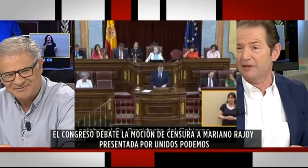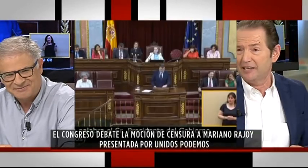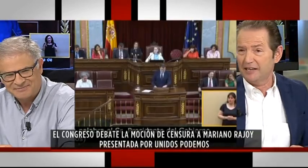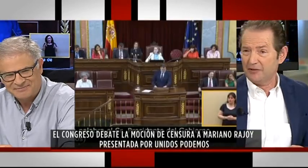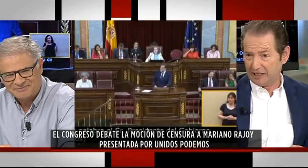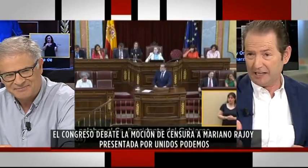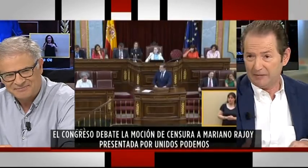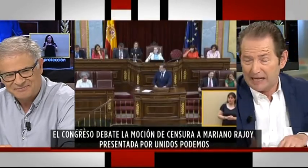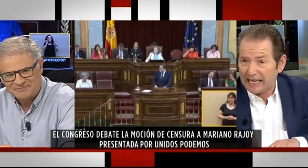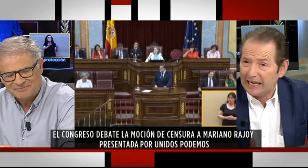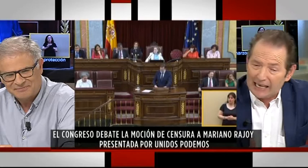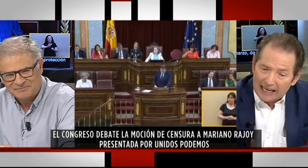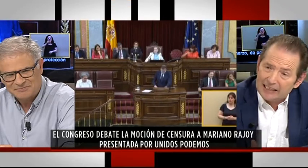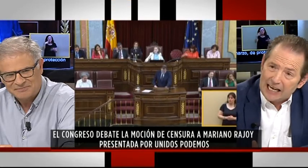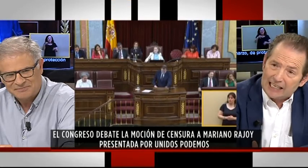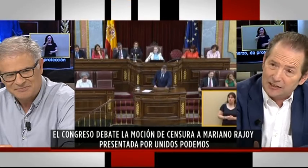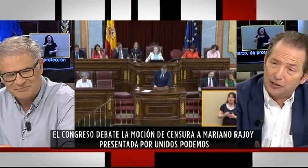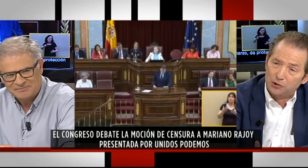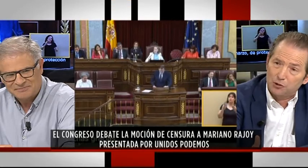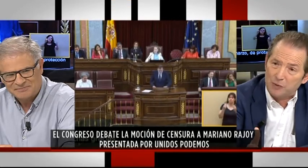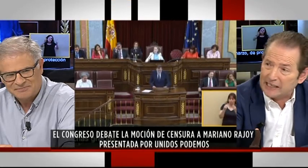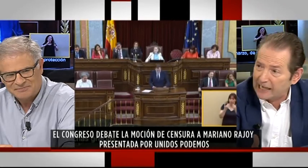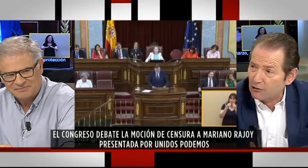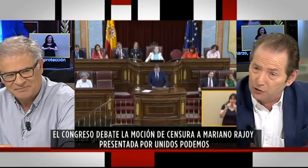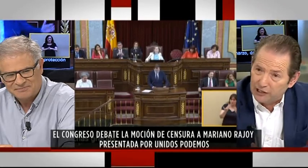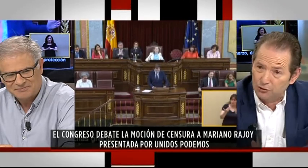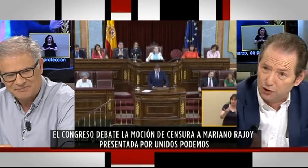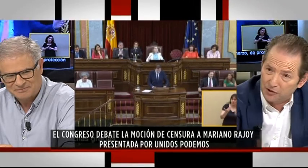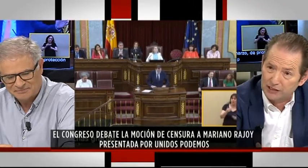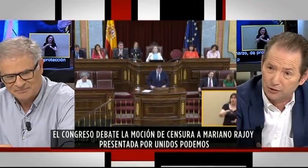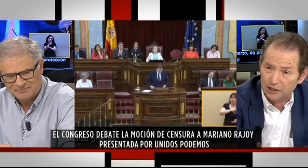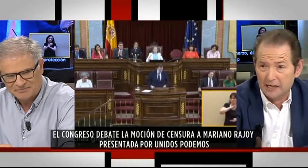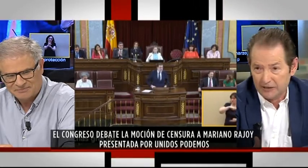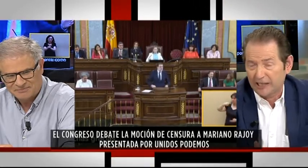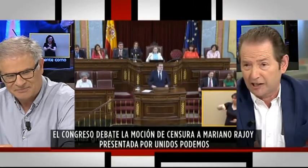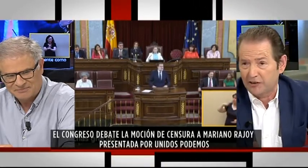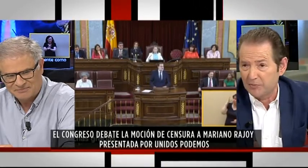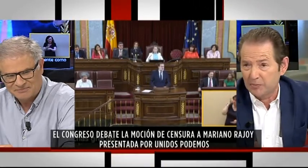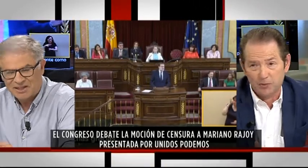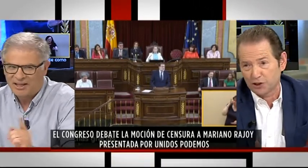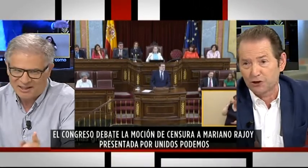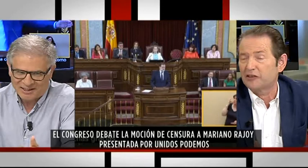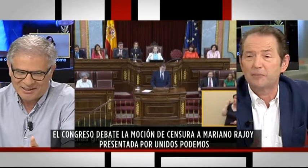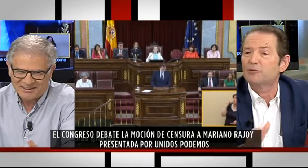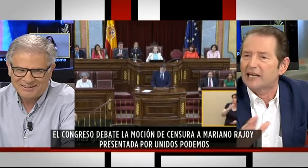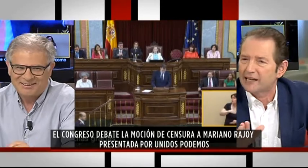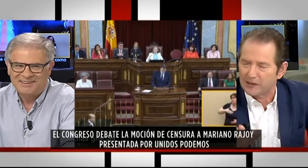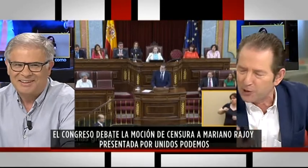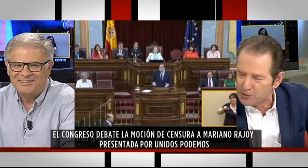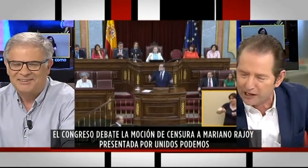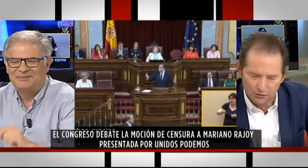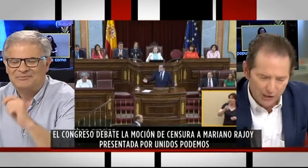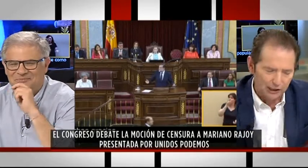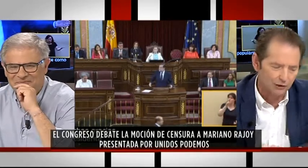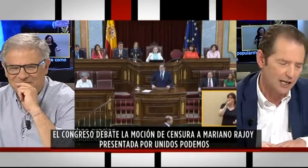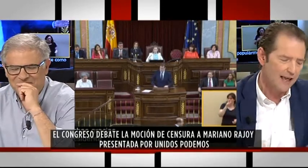la clave decir que para que la gente que gana 700 euros pasa a ganar 800 o 900 tiene que crecer el pib porque si no crece el pib no hay nada acá de